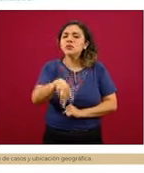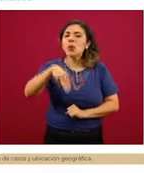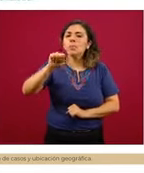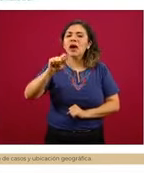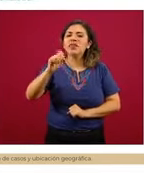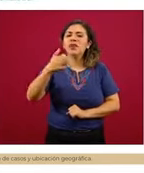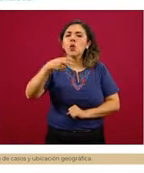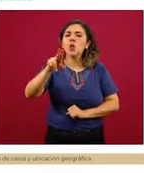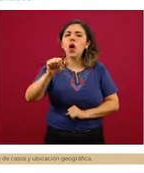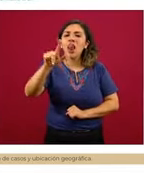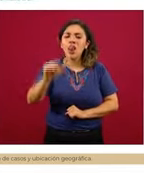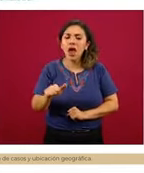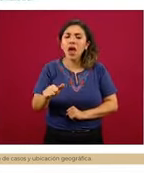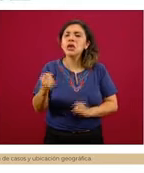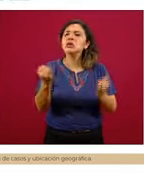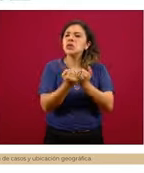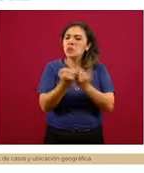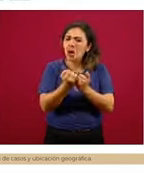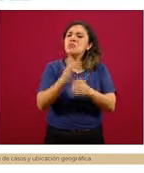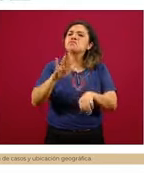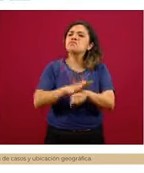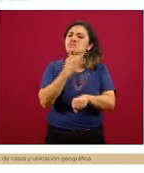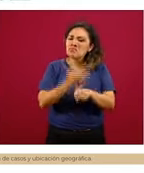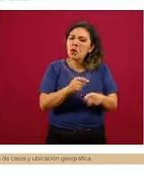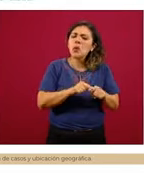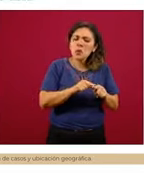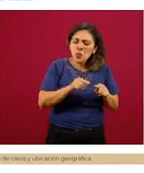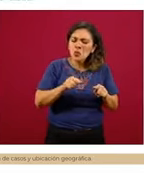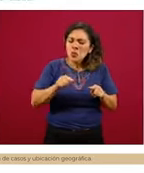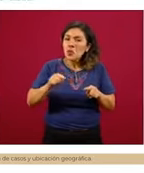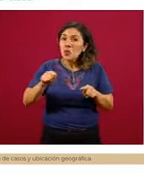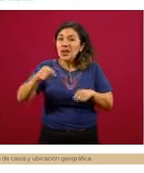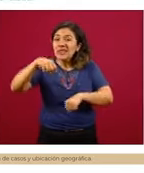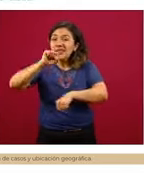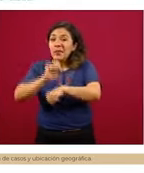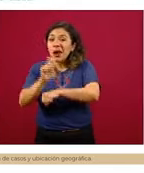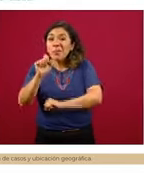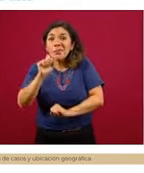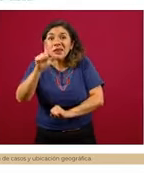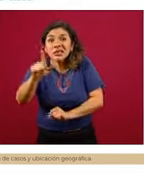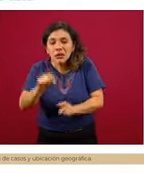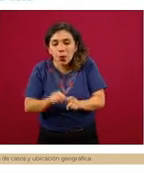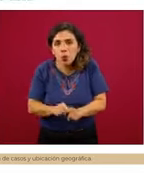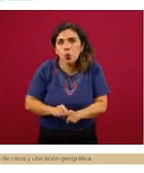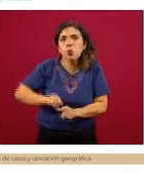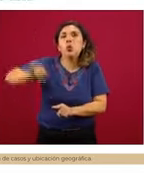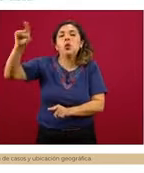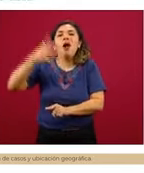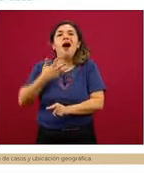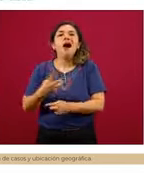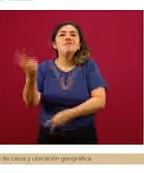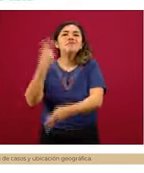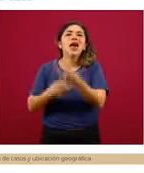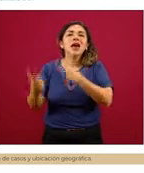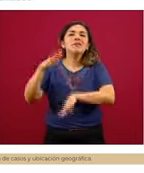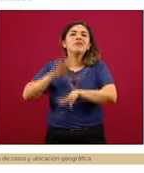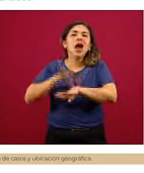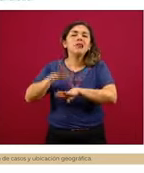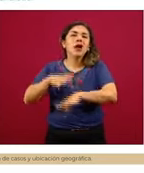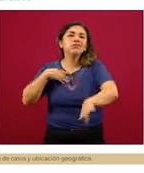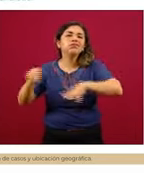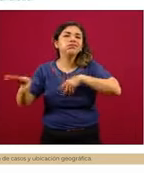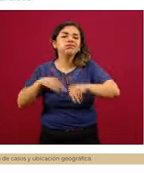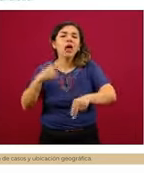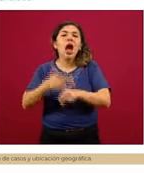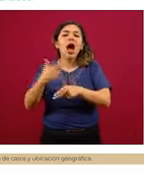había mantenido muy basal durante todas las primeras semanas, pero ya a partir de la semana 27 vemos cómo se incrementa su